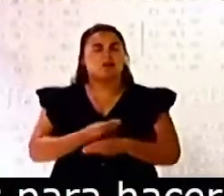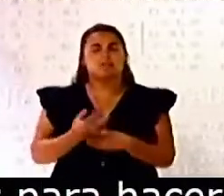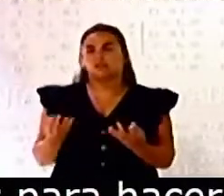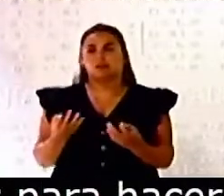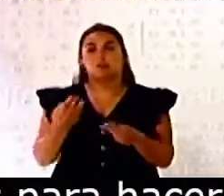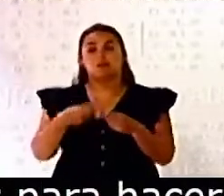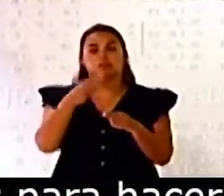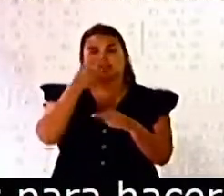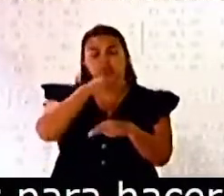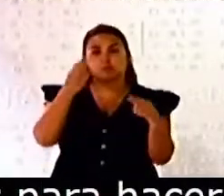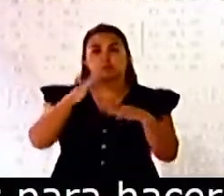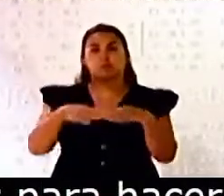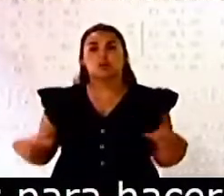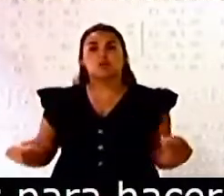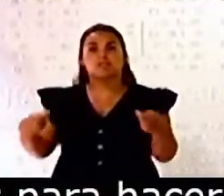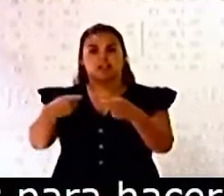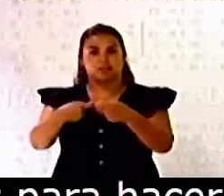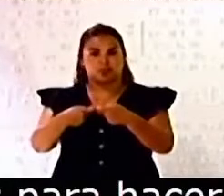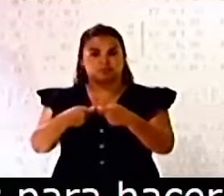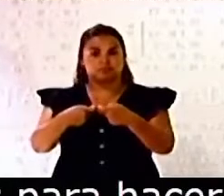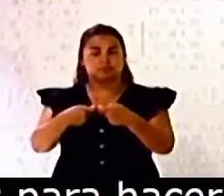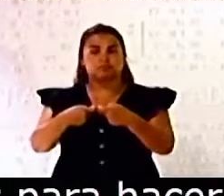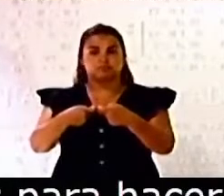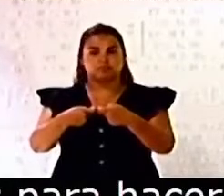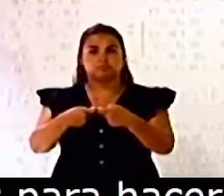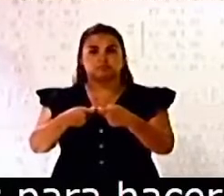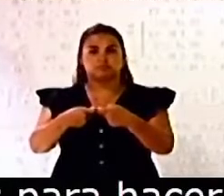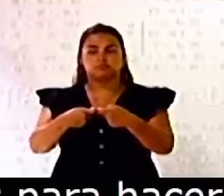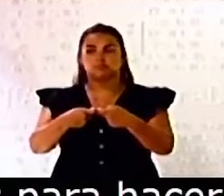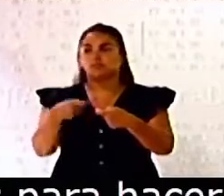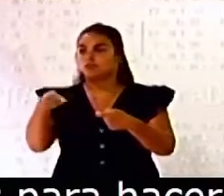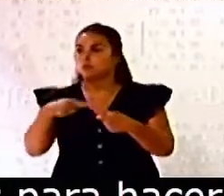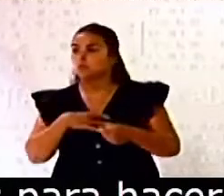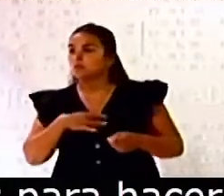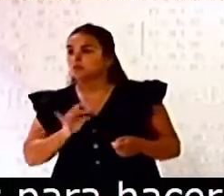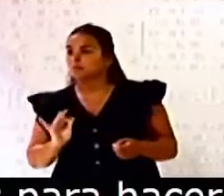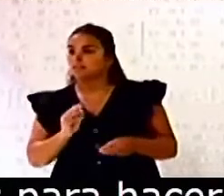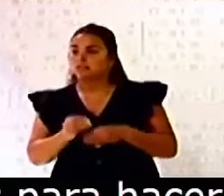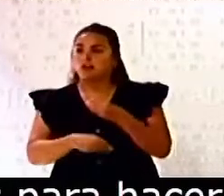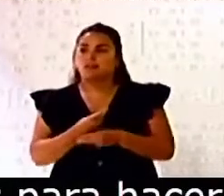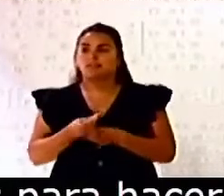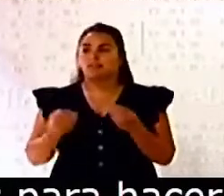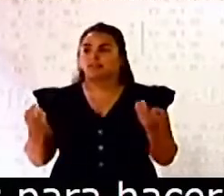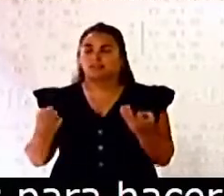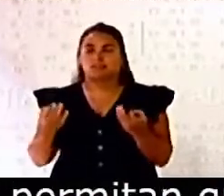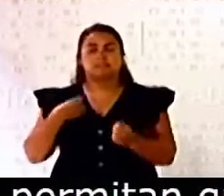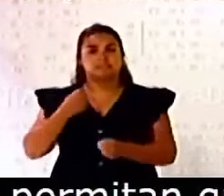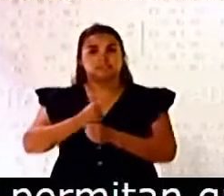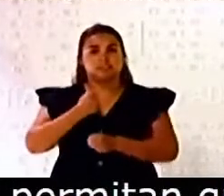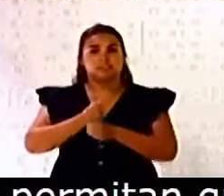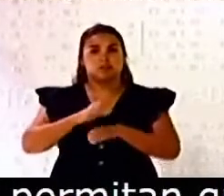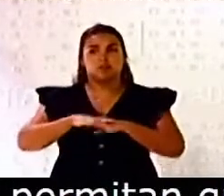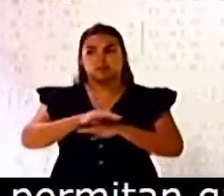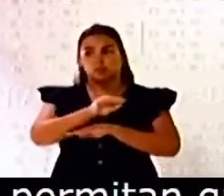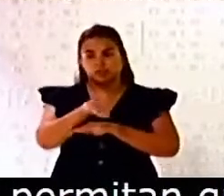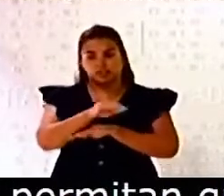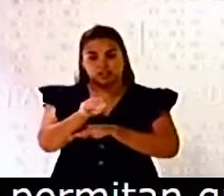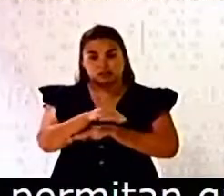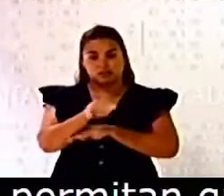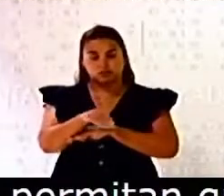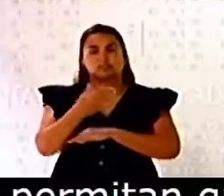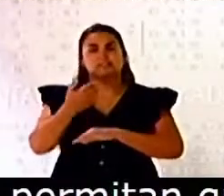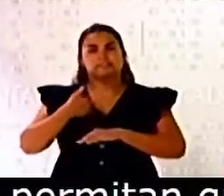políticas públicas de conciliación que permitan que el trabajo de los cuidados pase a